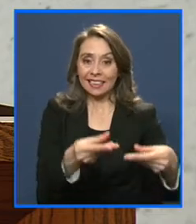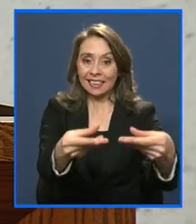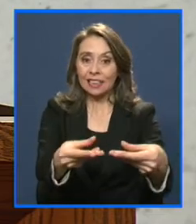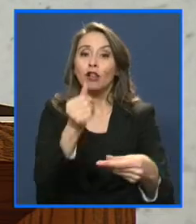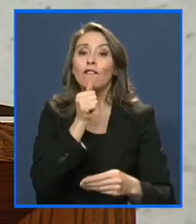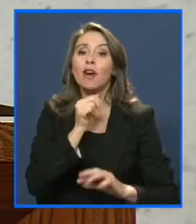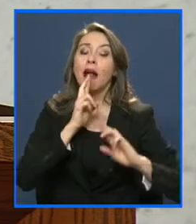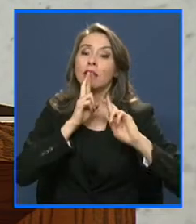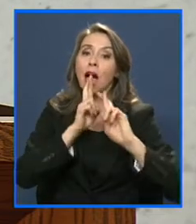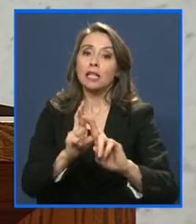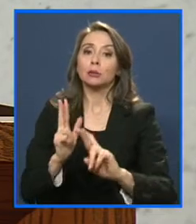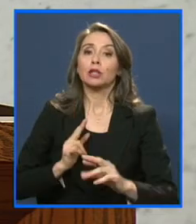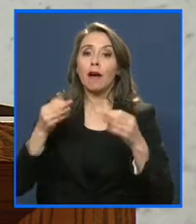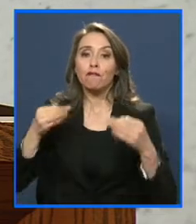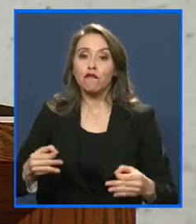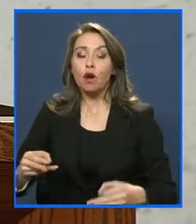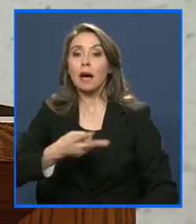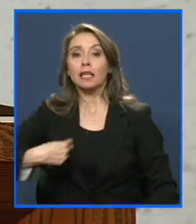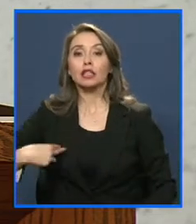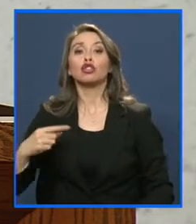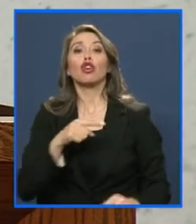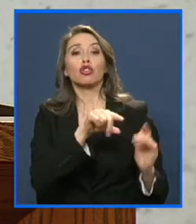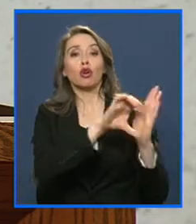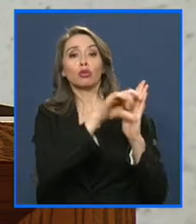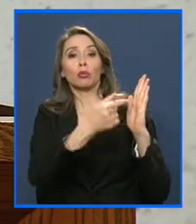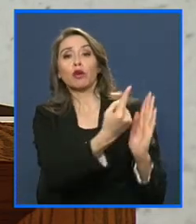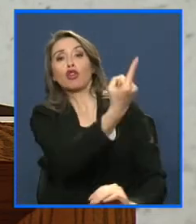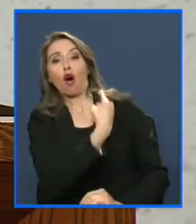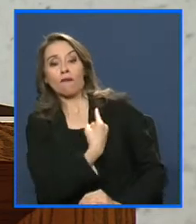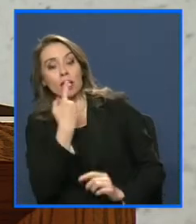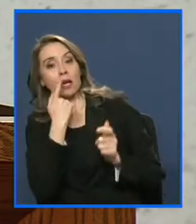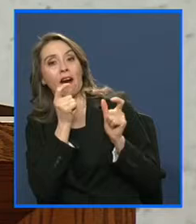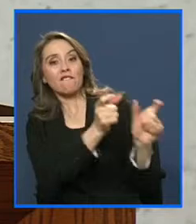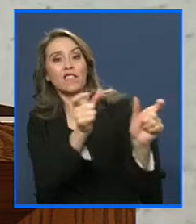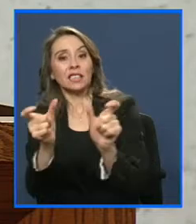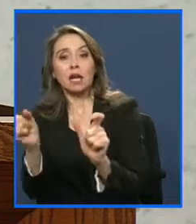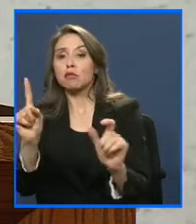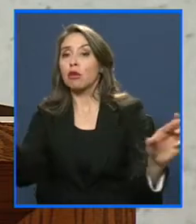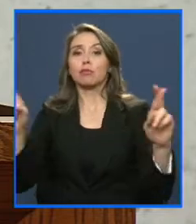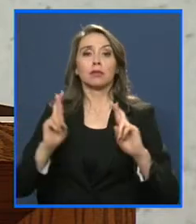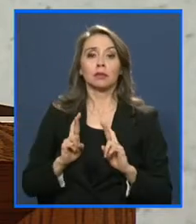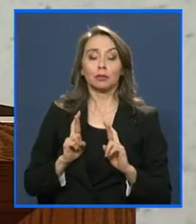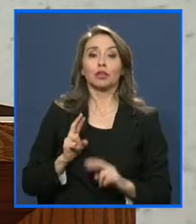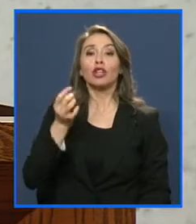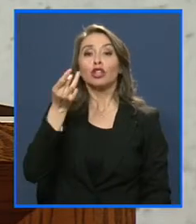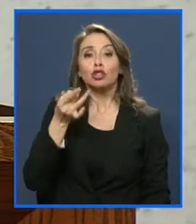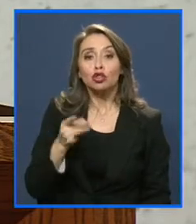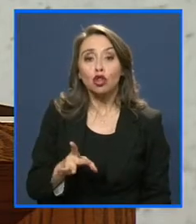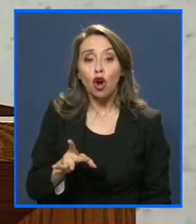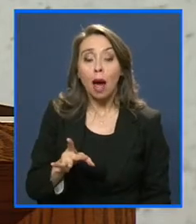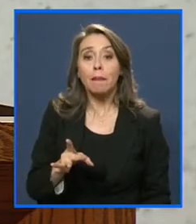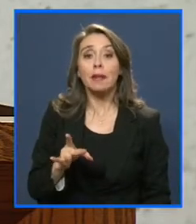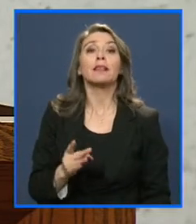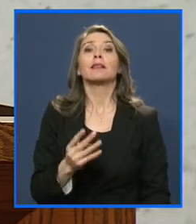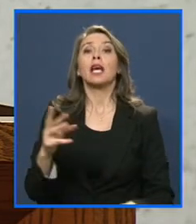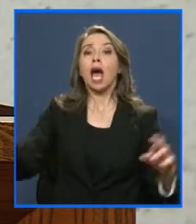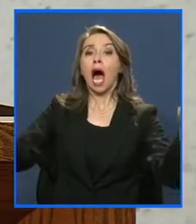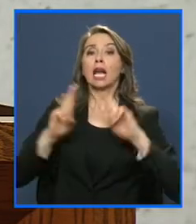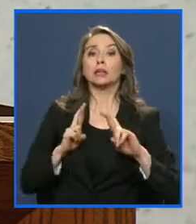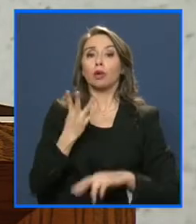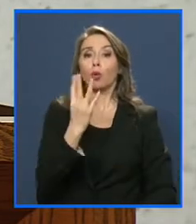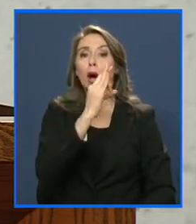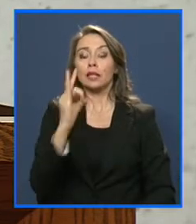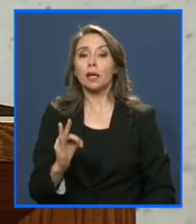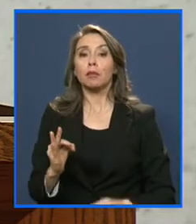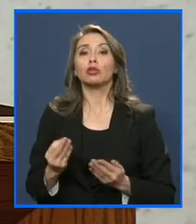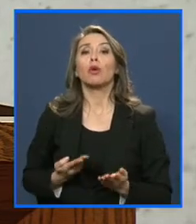respuesta formal a nuestra obligación constitucional de fiscalizar sólo se ha respondido el 40 por ciento de